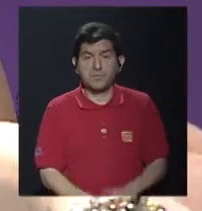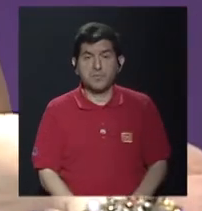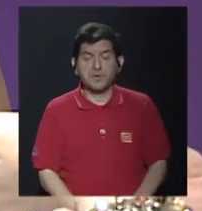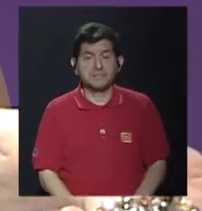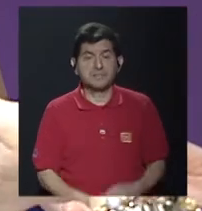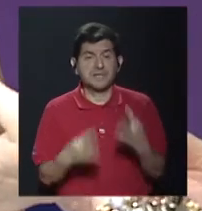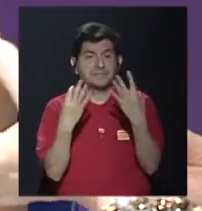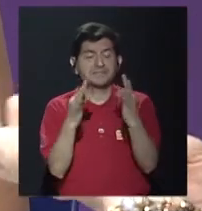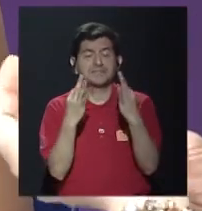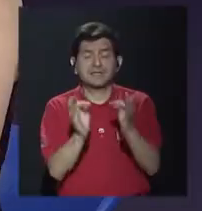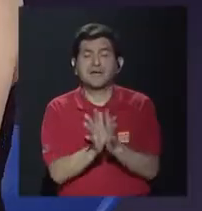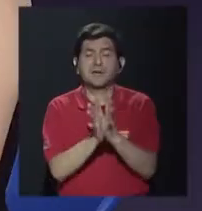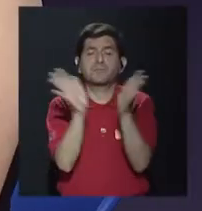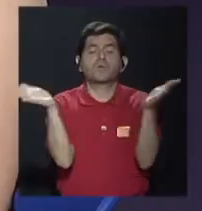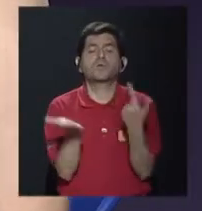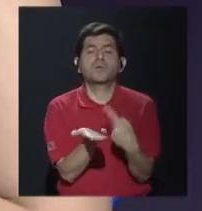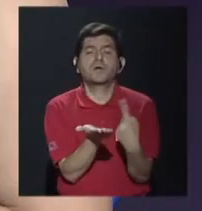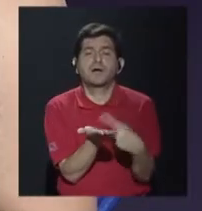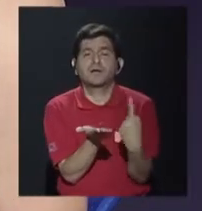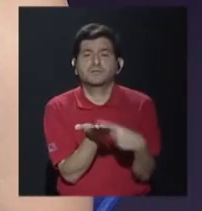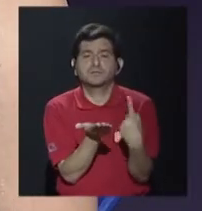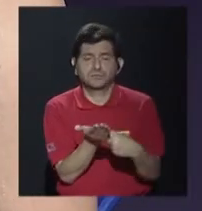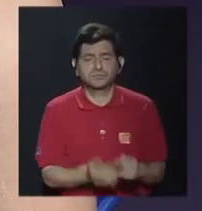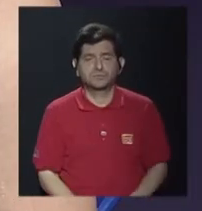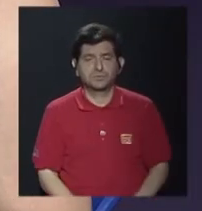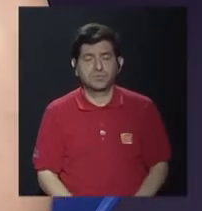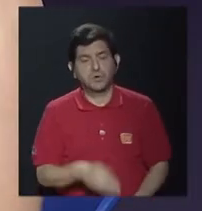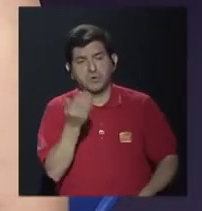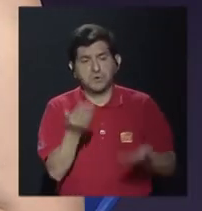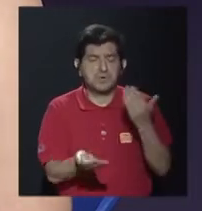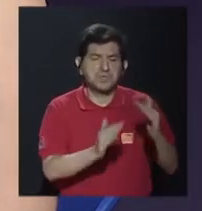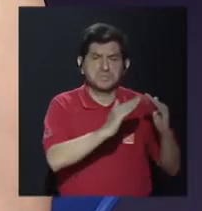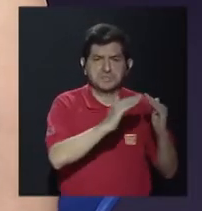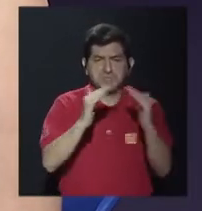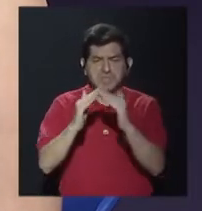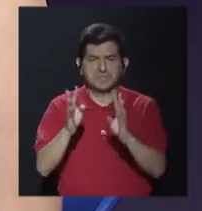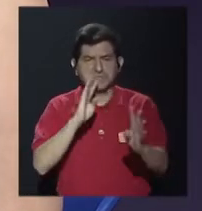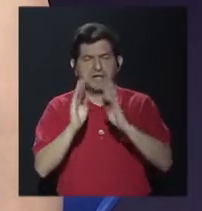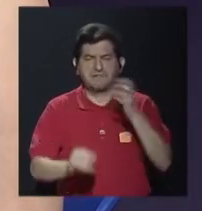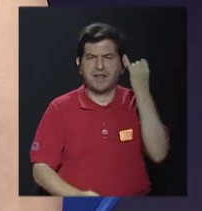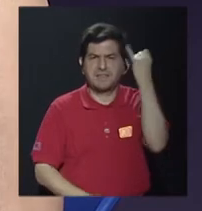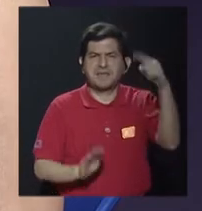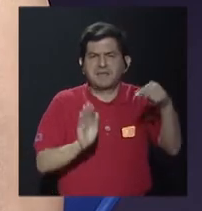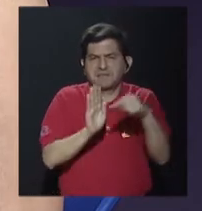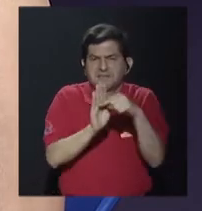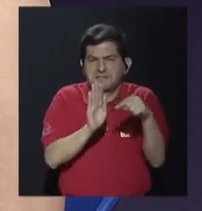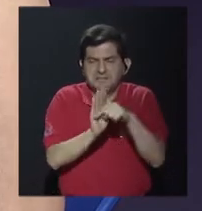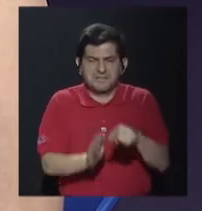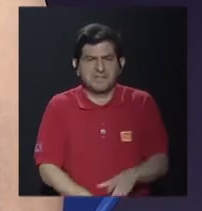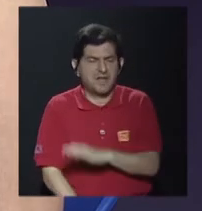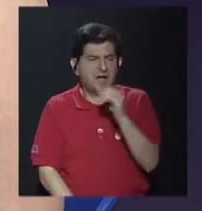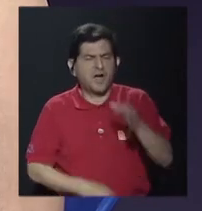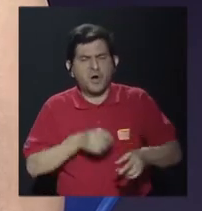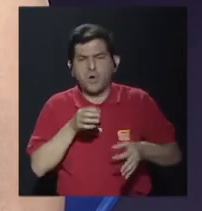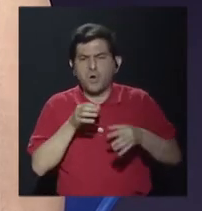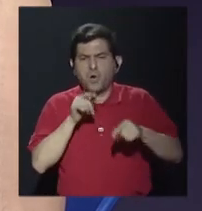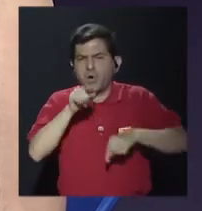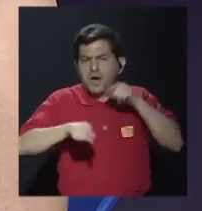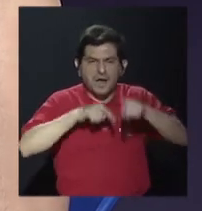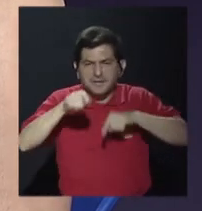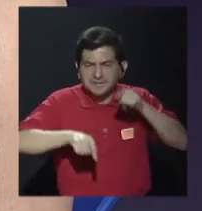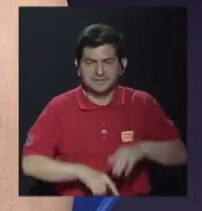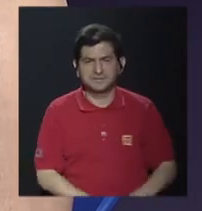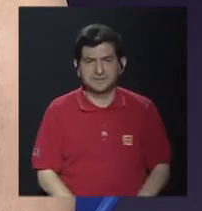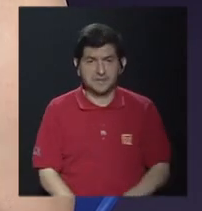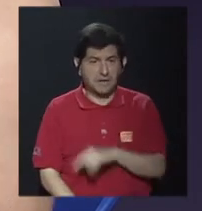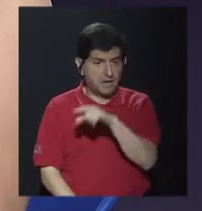a lo público, discusiones que podrían ser tal vez como domésticas, hablar de prejuicios, hablar de críticas tal vez, y